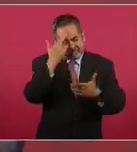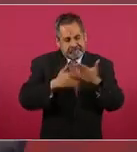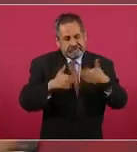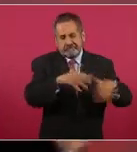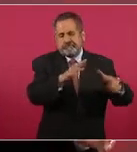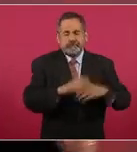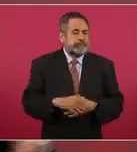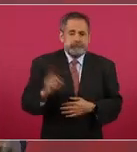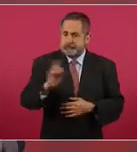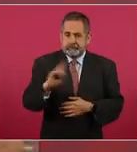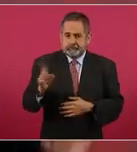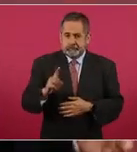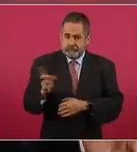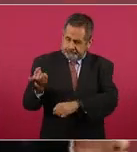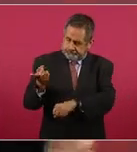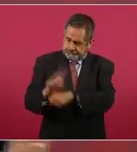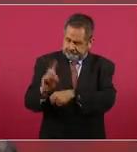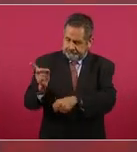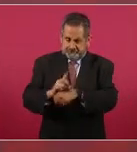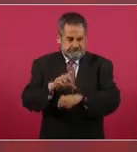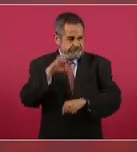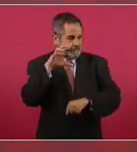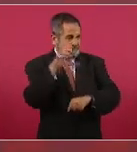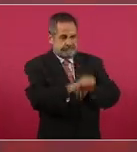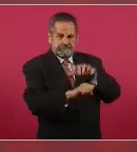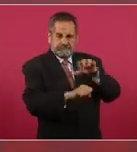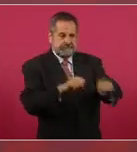días detenemos a